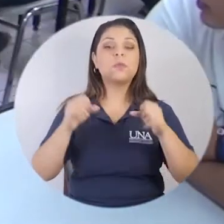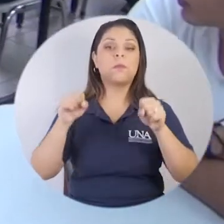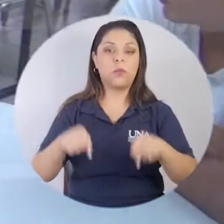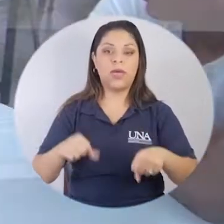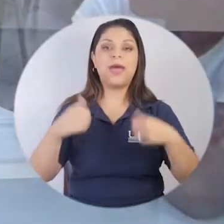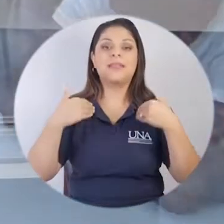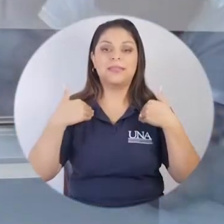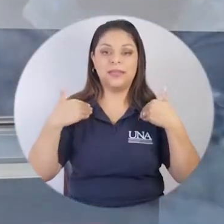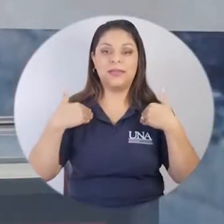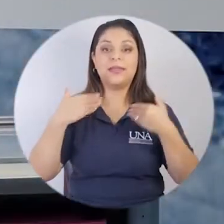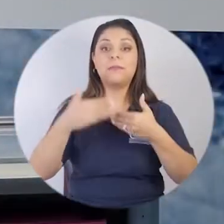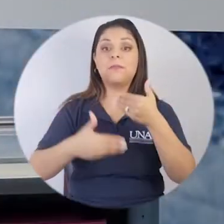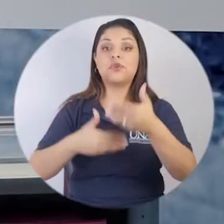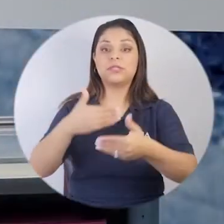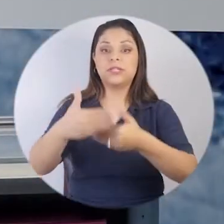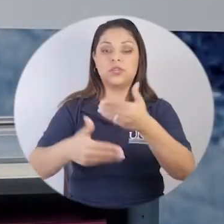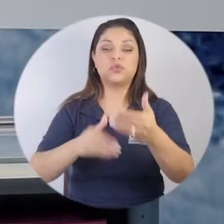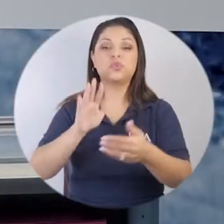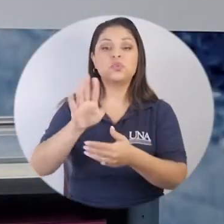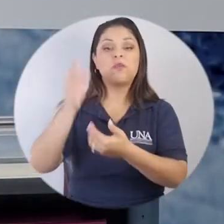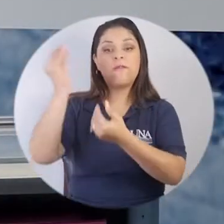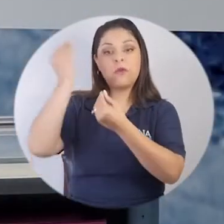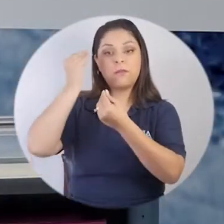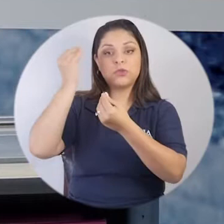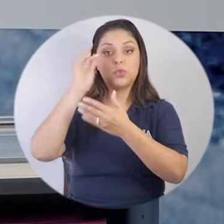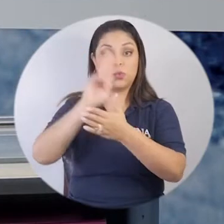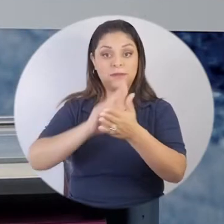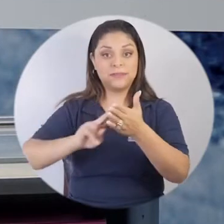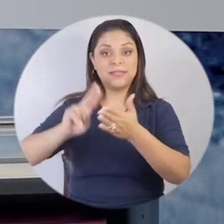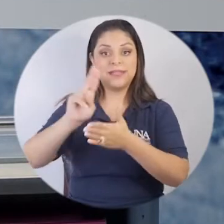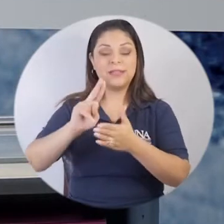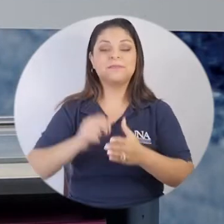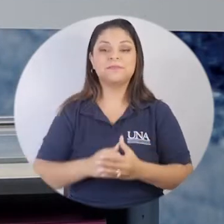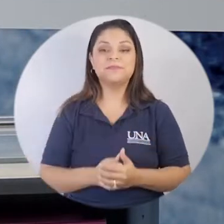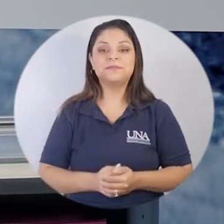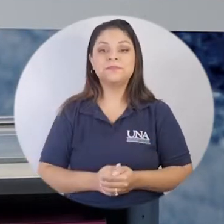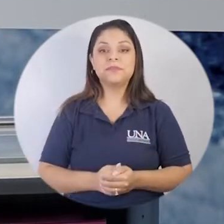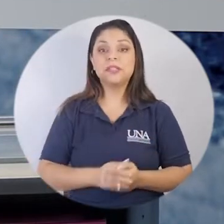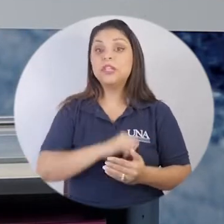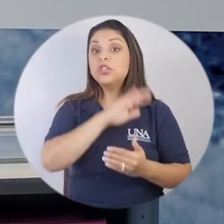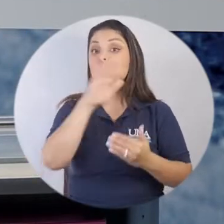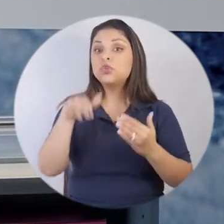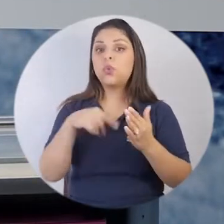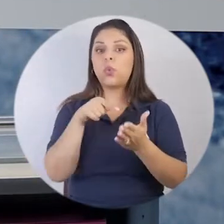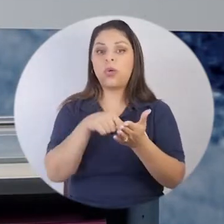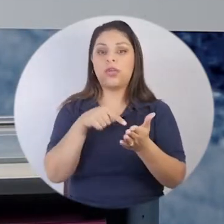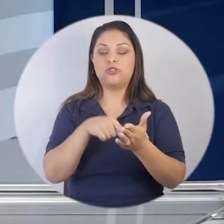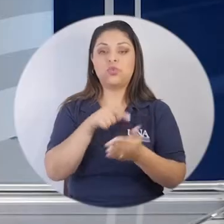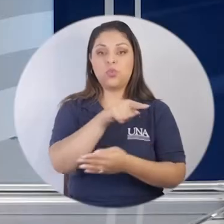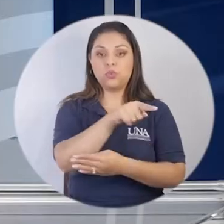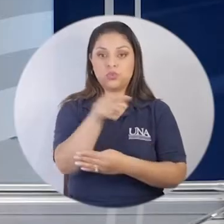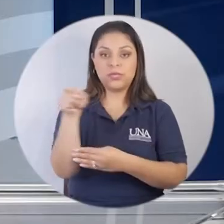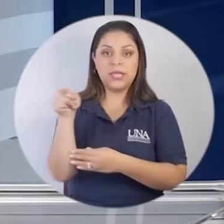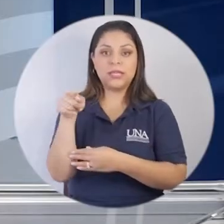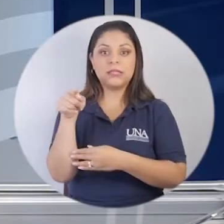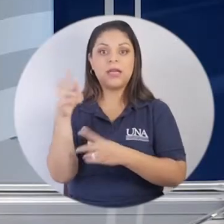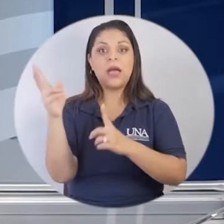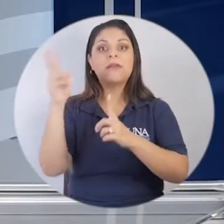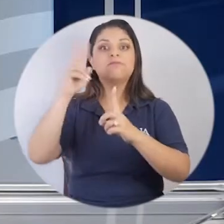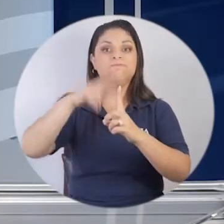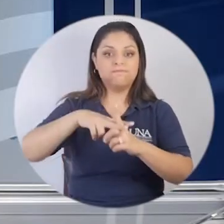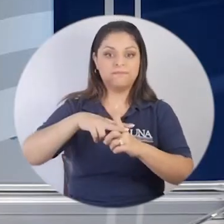puedan activar en el proceso de su formación universitaria. Y todo eso ustedes pues lo